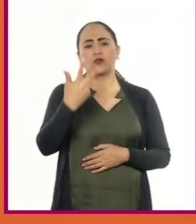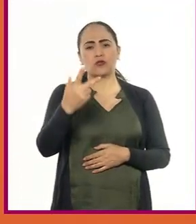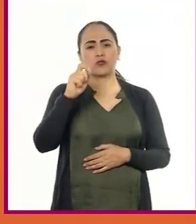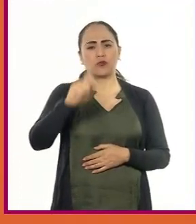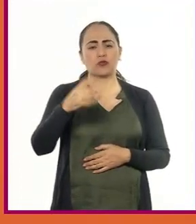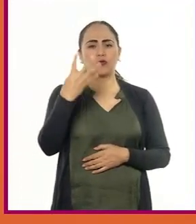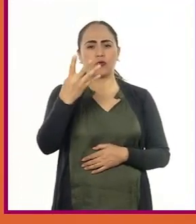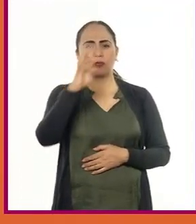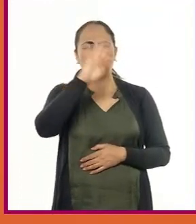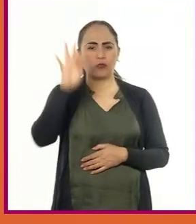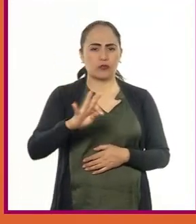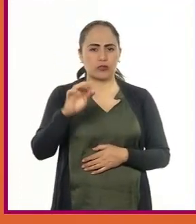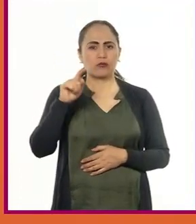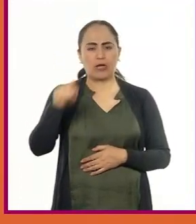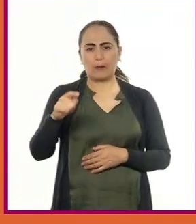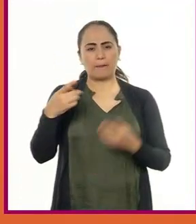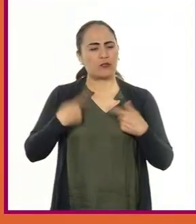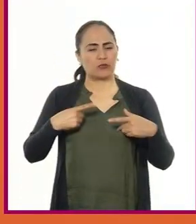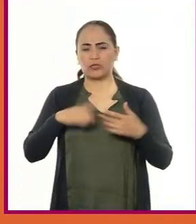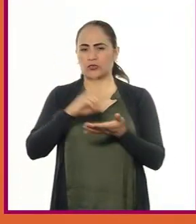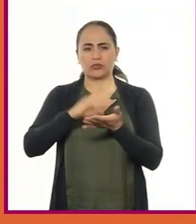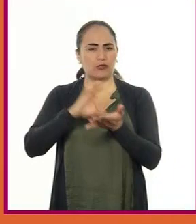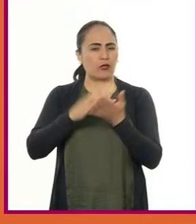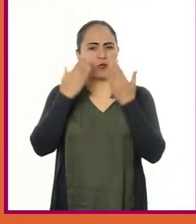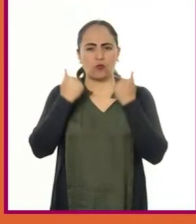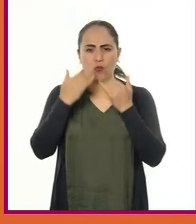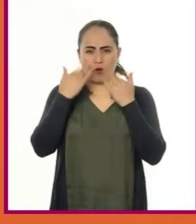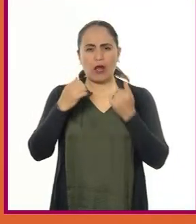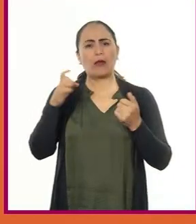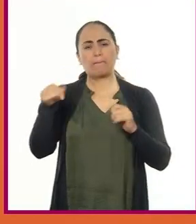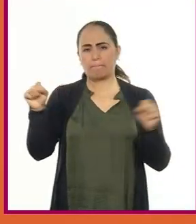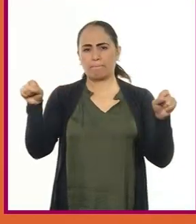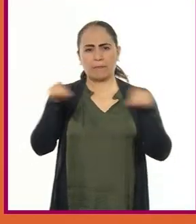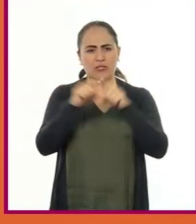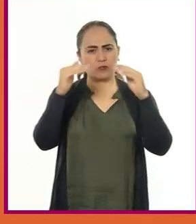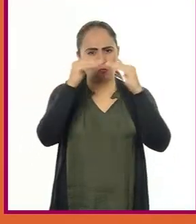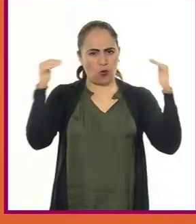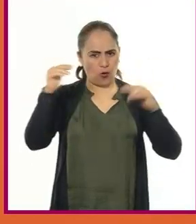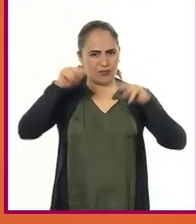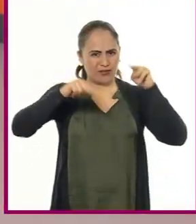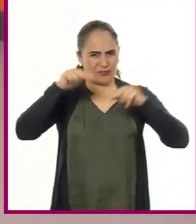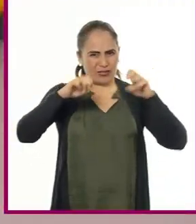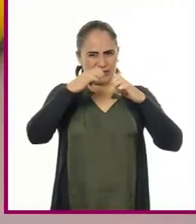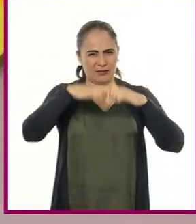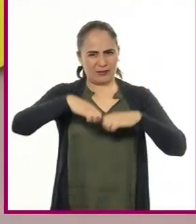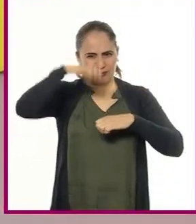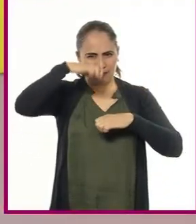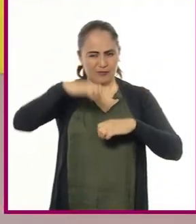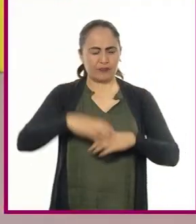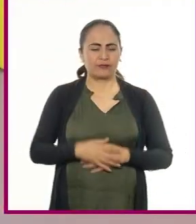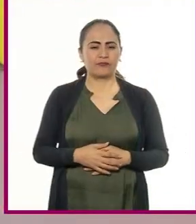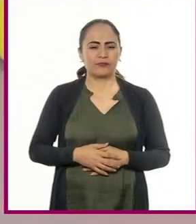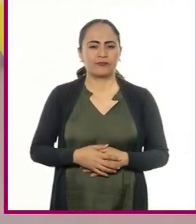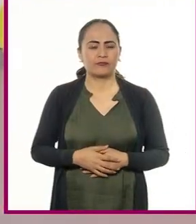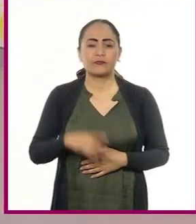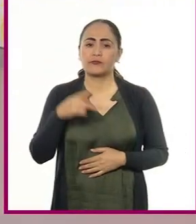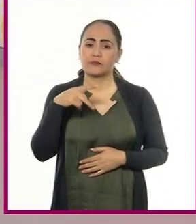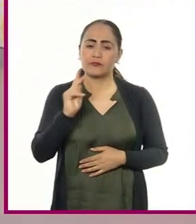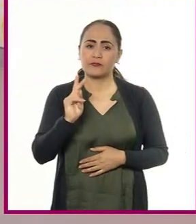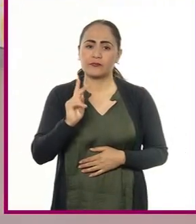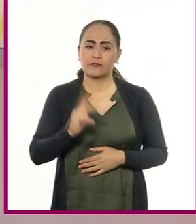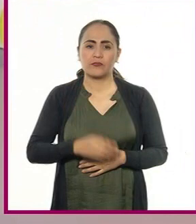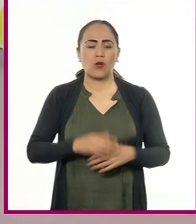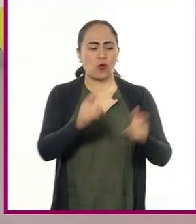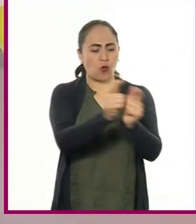88.4% de la población sin discapacidad que está en el mismo rango de edad. Sin embargo,